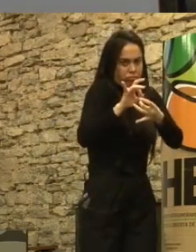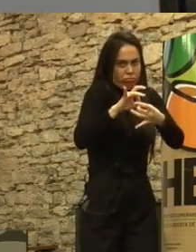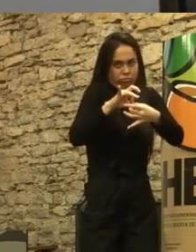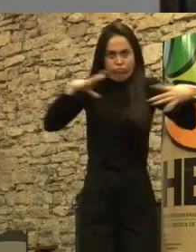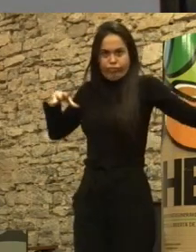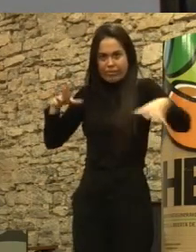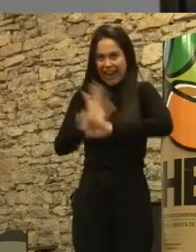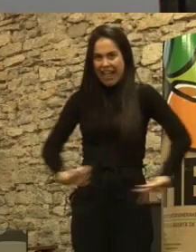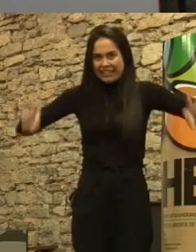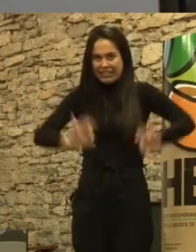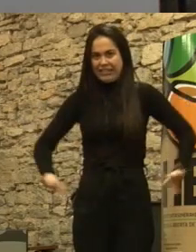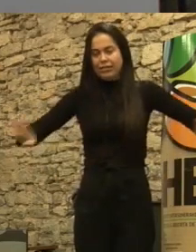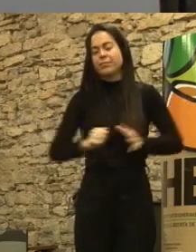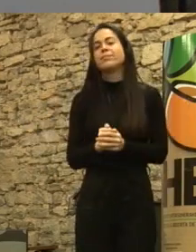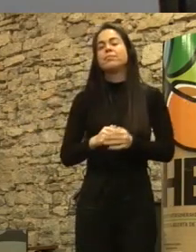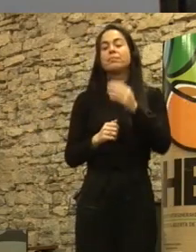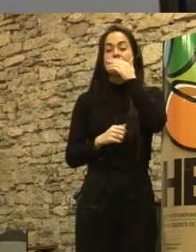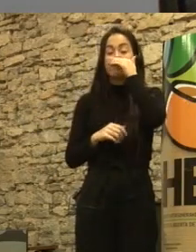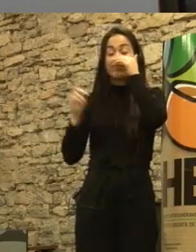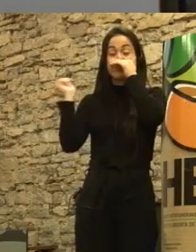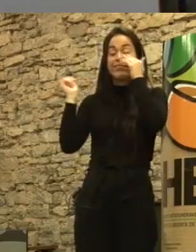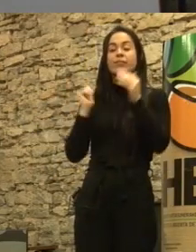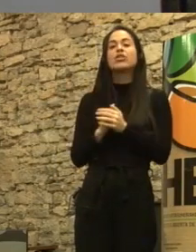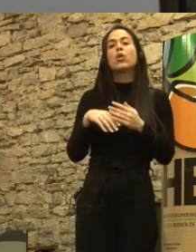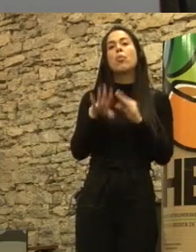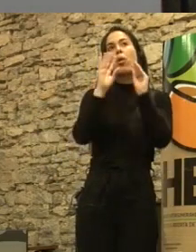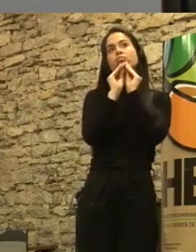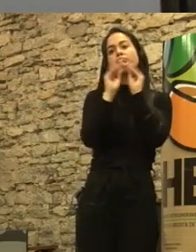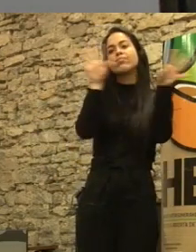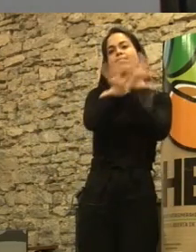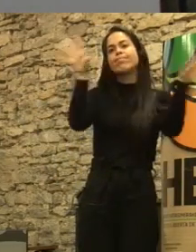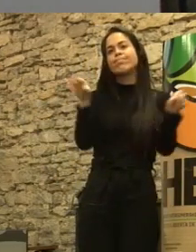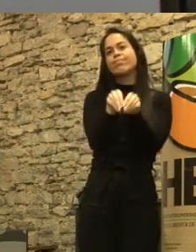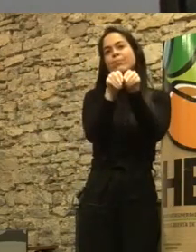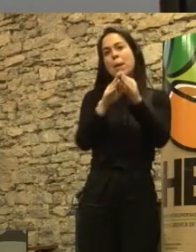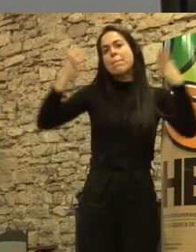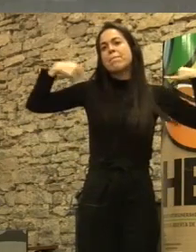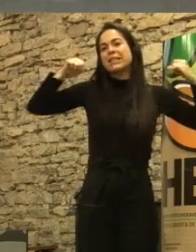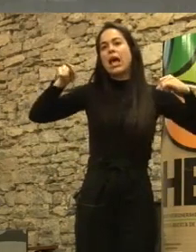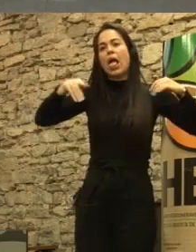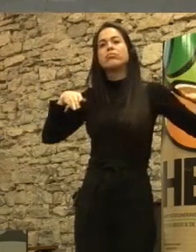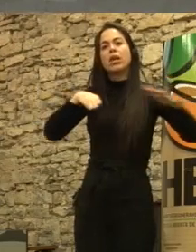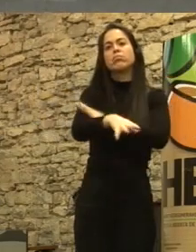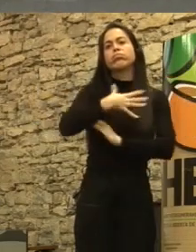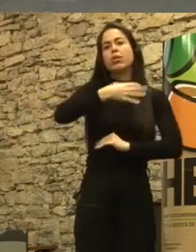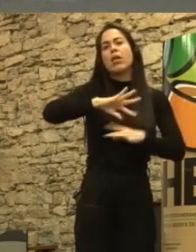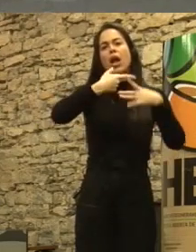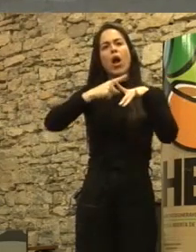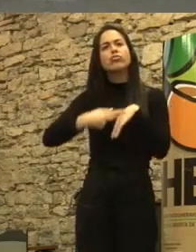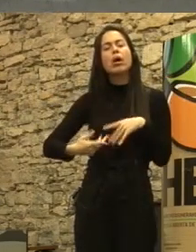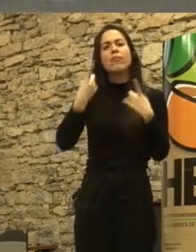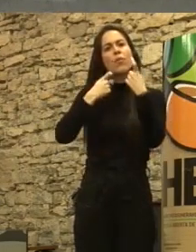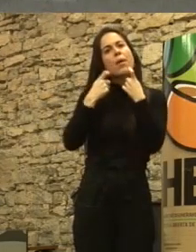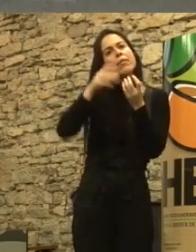podéis consultar la web, politico.cc. Esto es un recopilatorio de prácticas. Es como una especie de sitio donde tú puedes informarte de cosas que